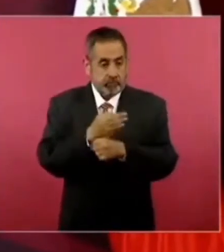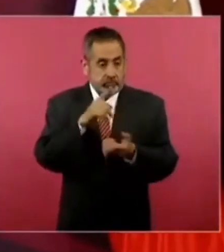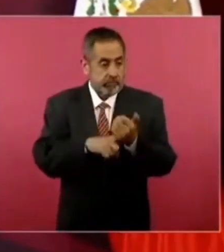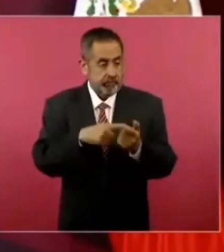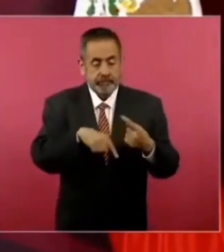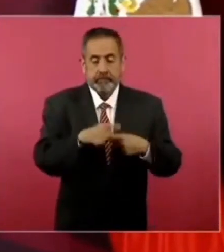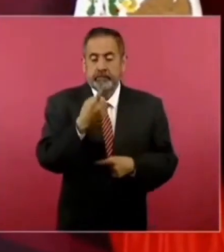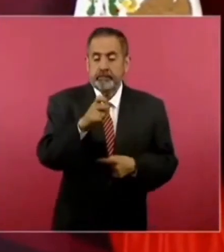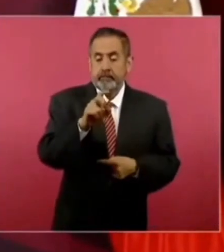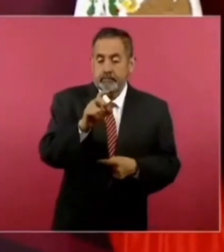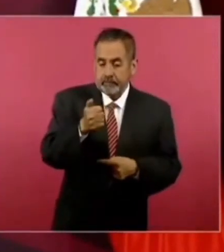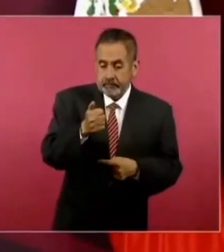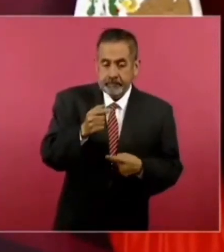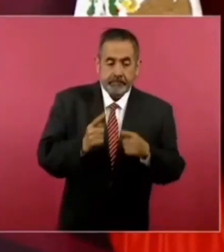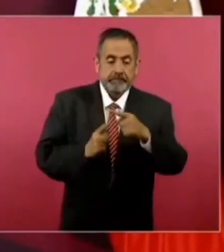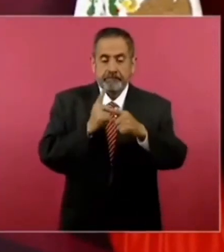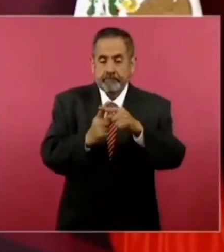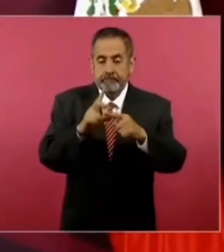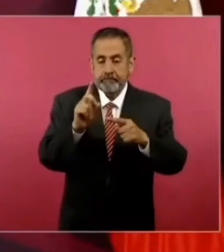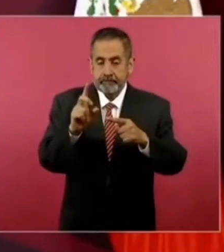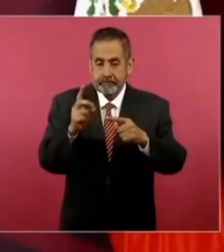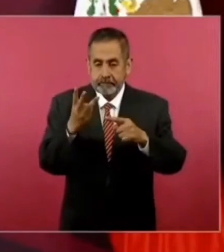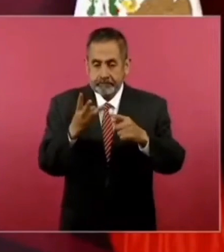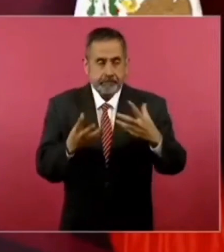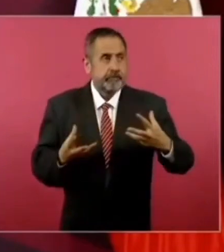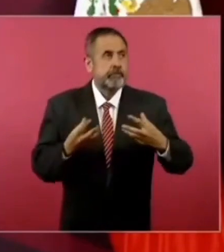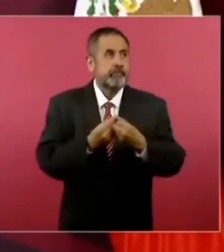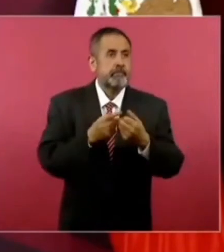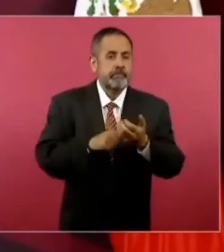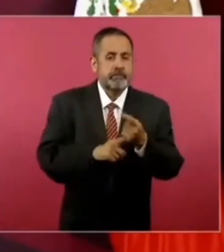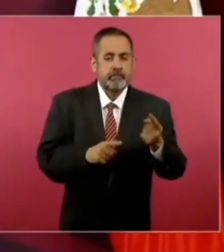136 más 33, son